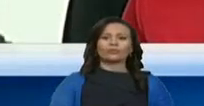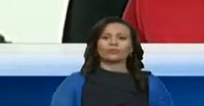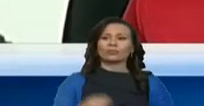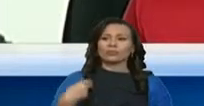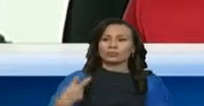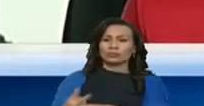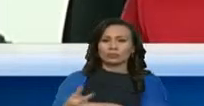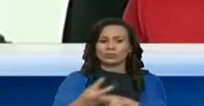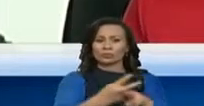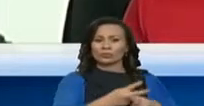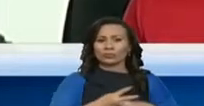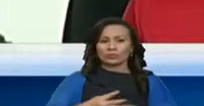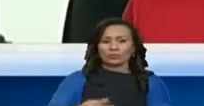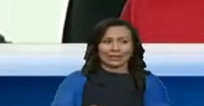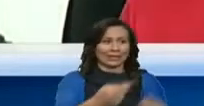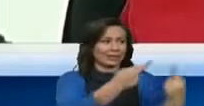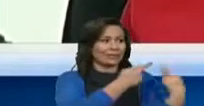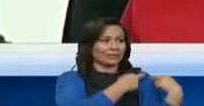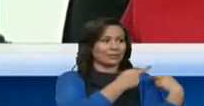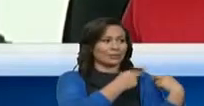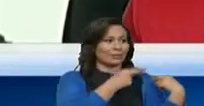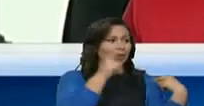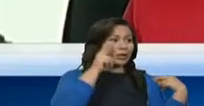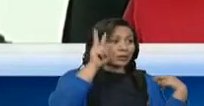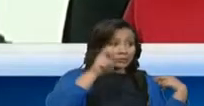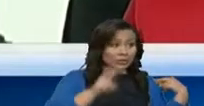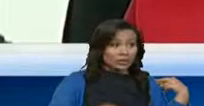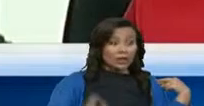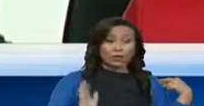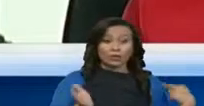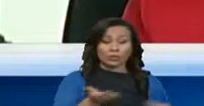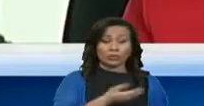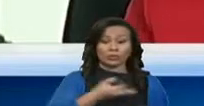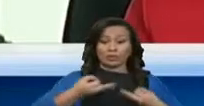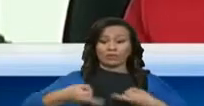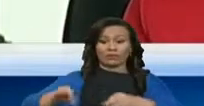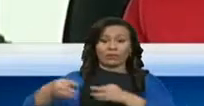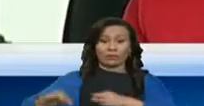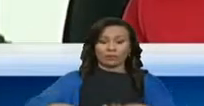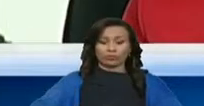cautelosos y muy responsables en analizar con nuestros modelos de inundación